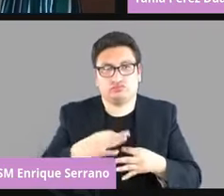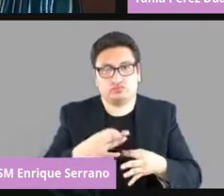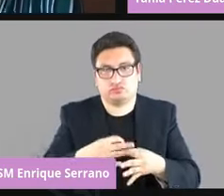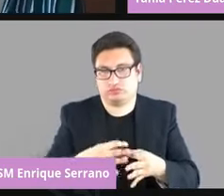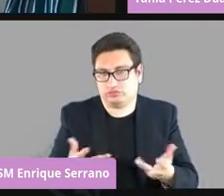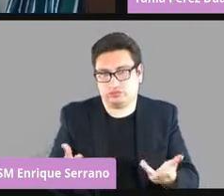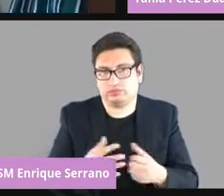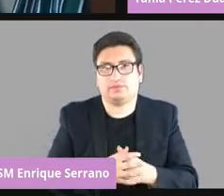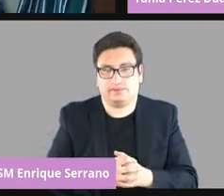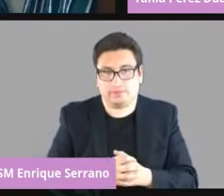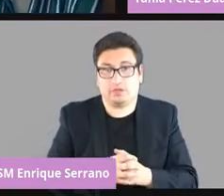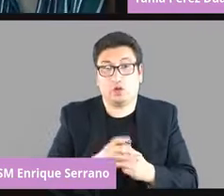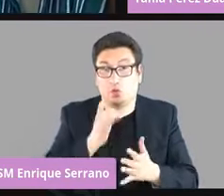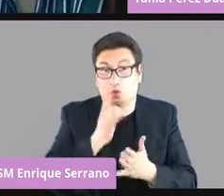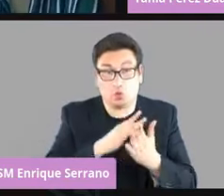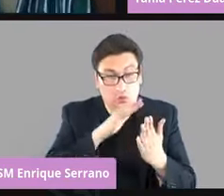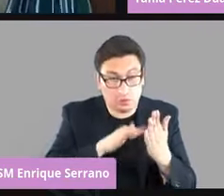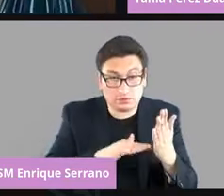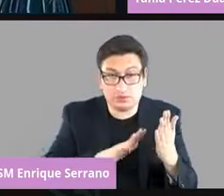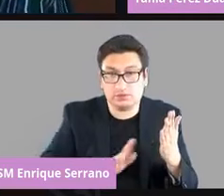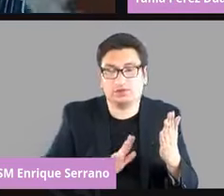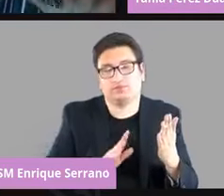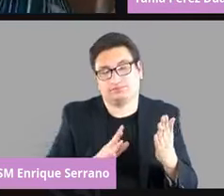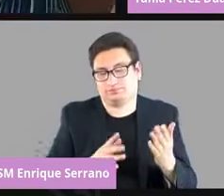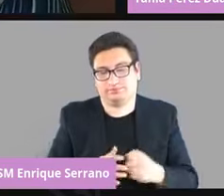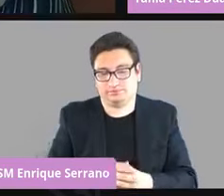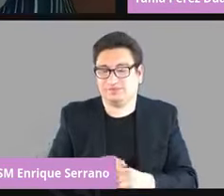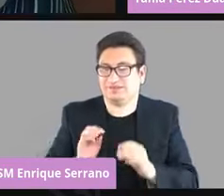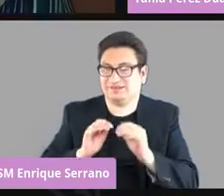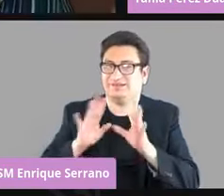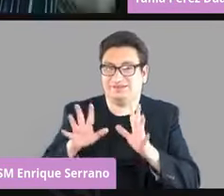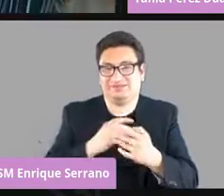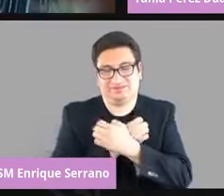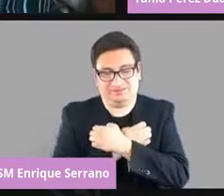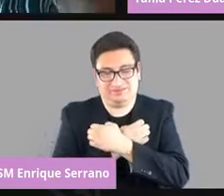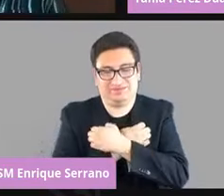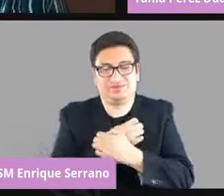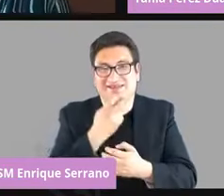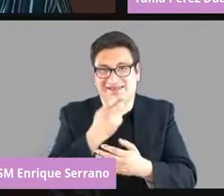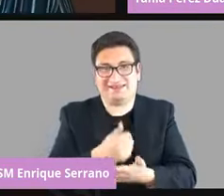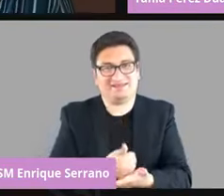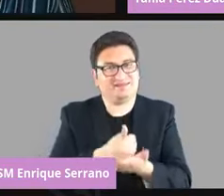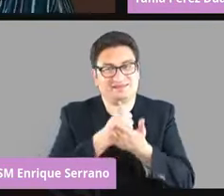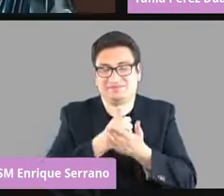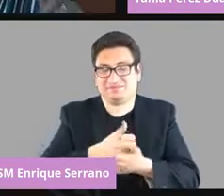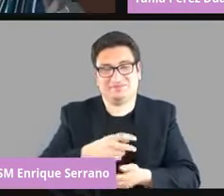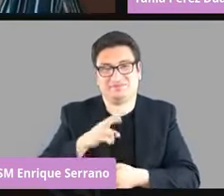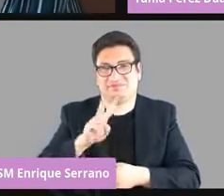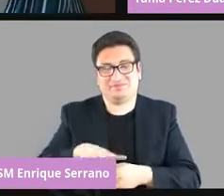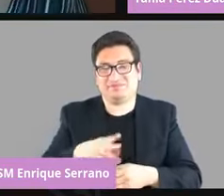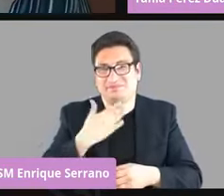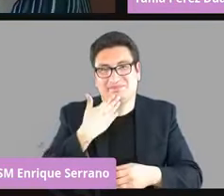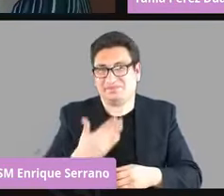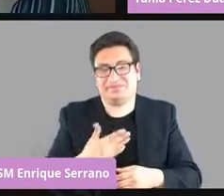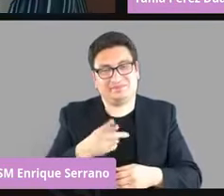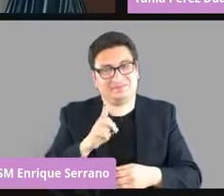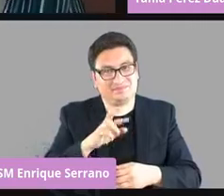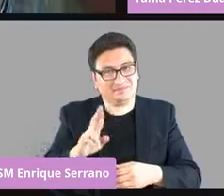con la parte leída o vista. Como en todo, doctora, la educación Claro. es lo que salva. Bien, doctora, muchas Claro. gracias. Y además,